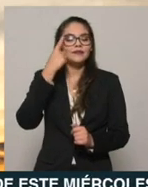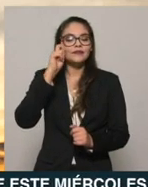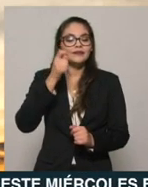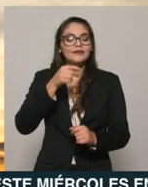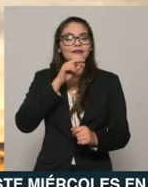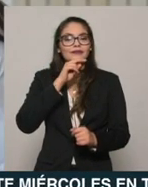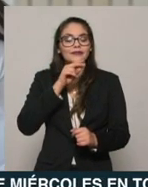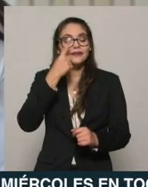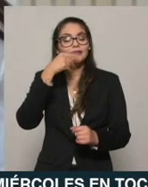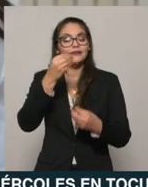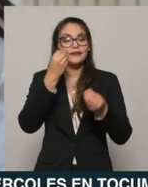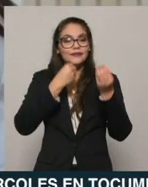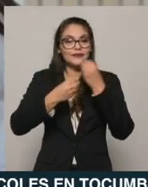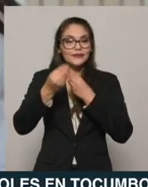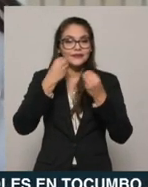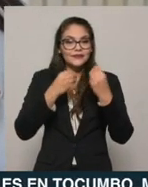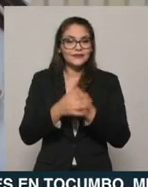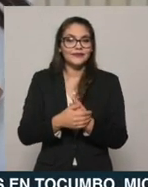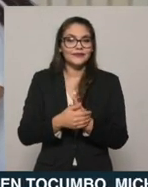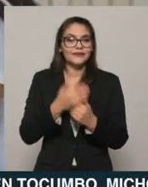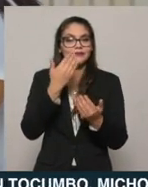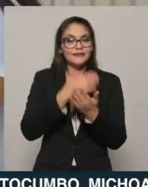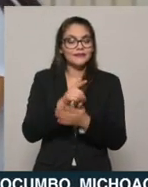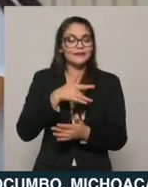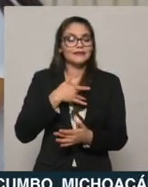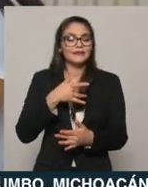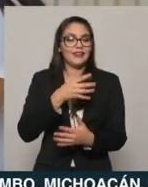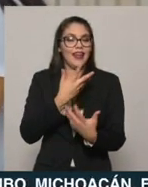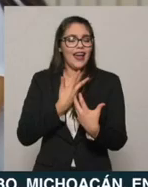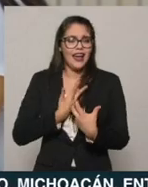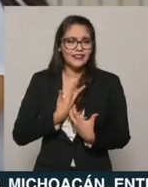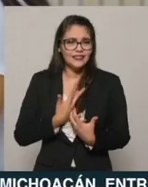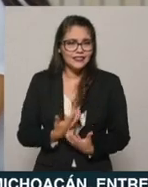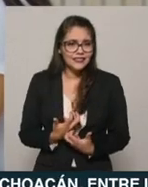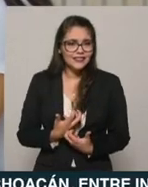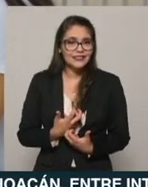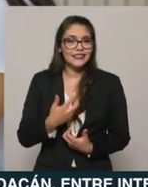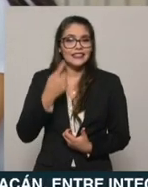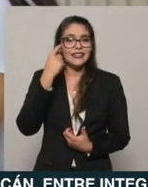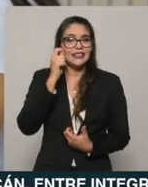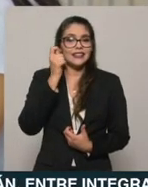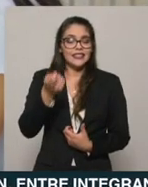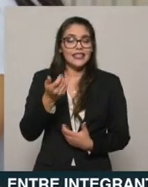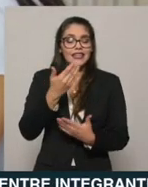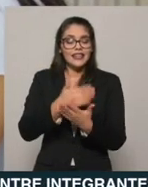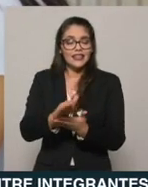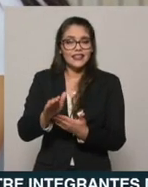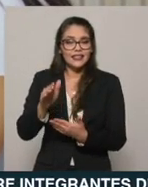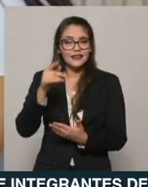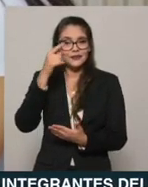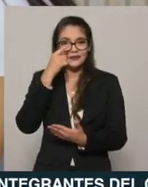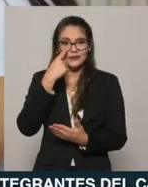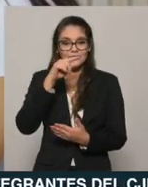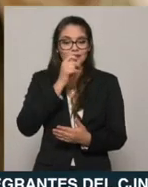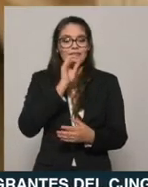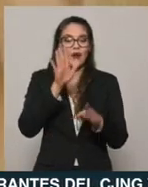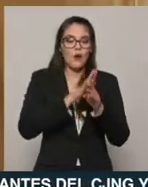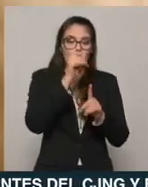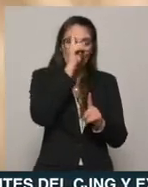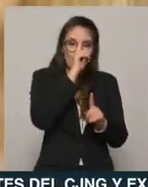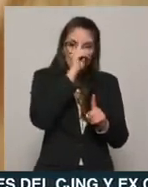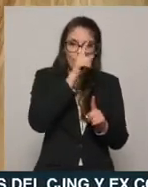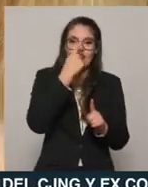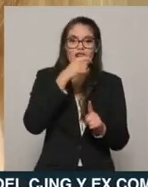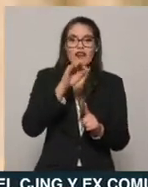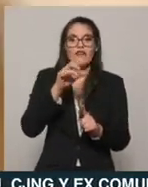que en lugar de sentirse asustados y en lugar de tratar de dar la típica recomendación de pero